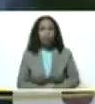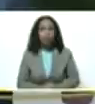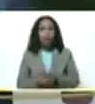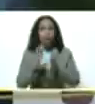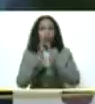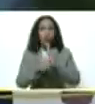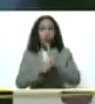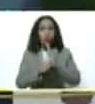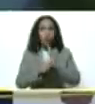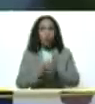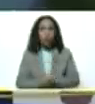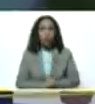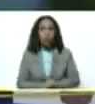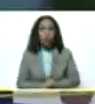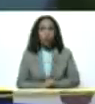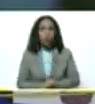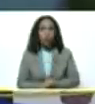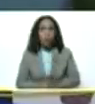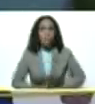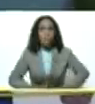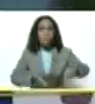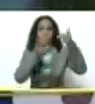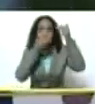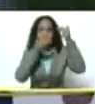Robada, secuestrada.